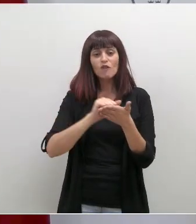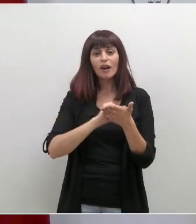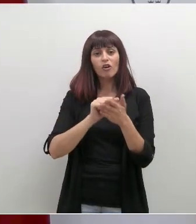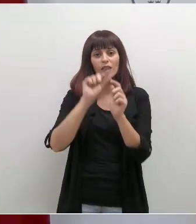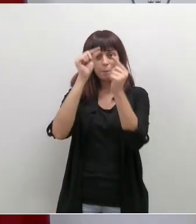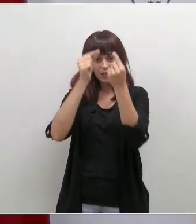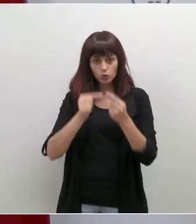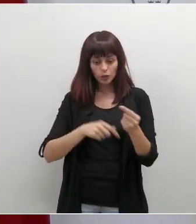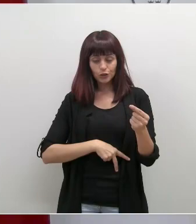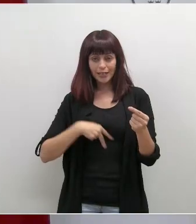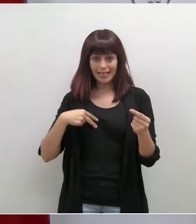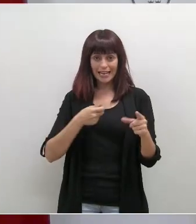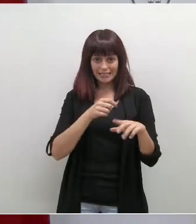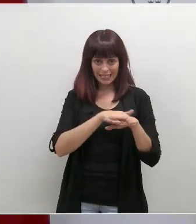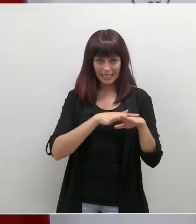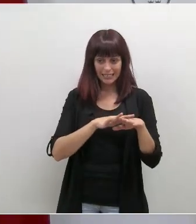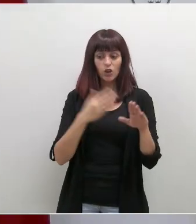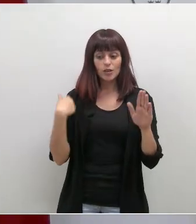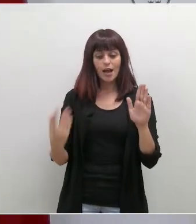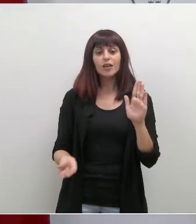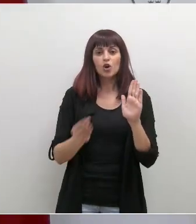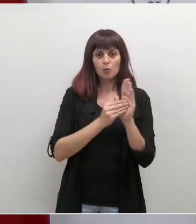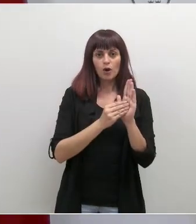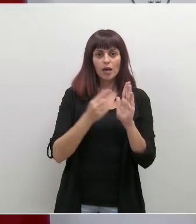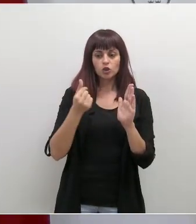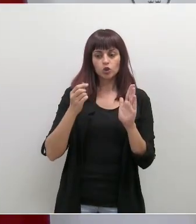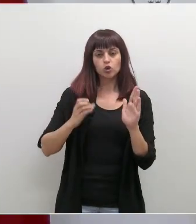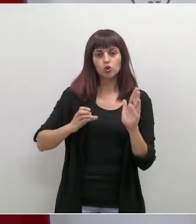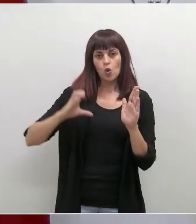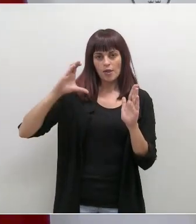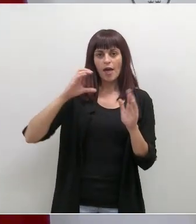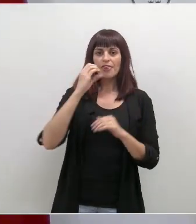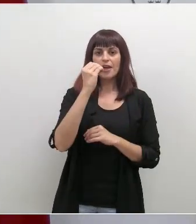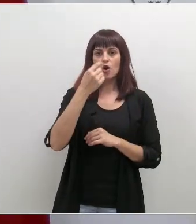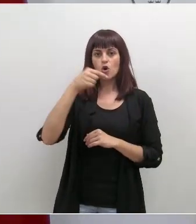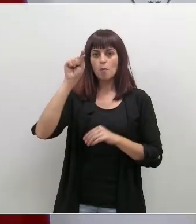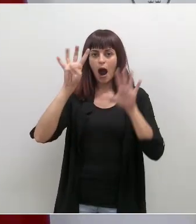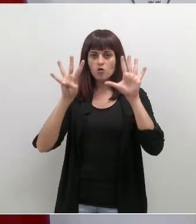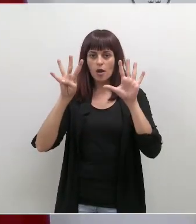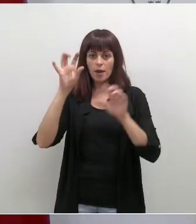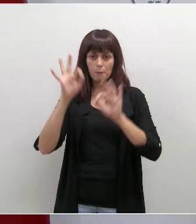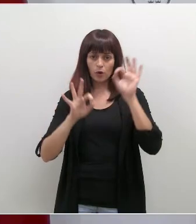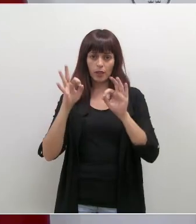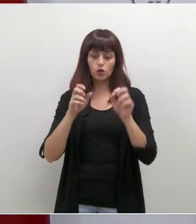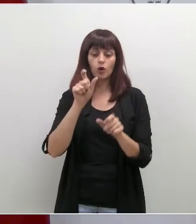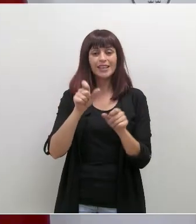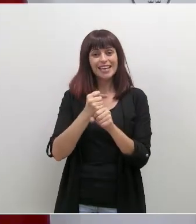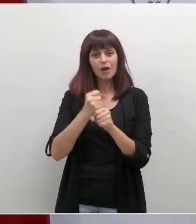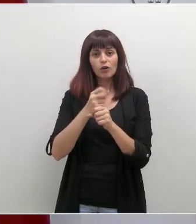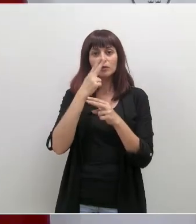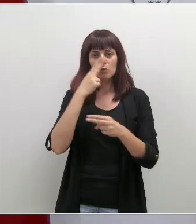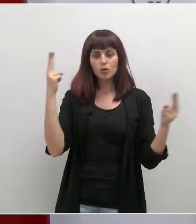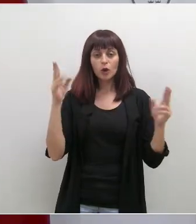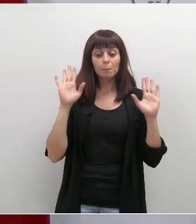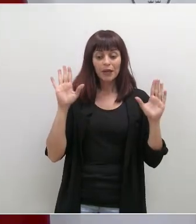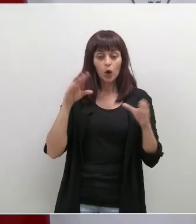generales del Estado incorpora esa subida con carácter general del 0,9% a los empleados públicos, pero en el seno del